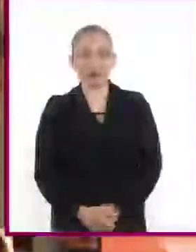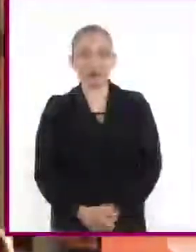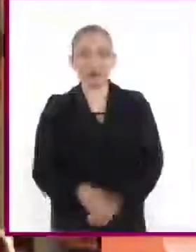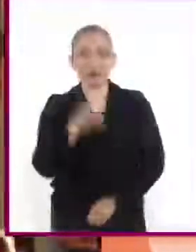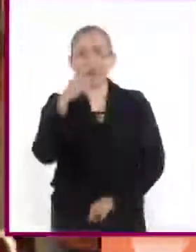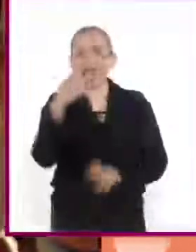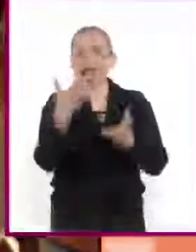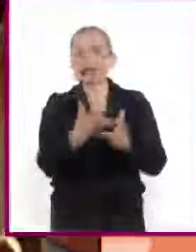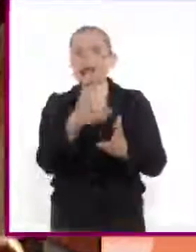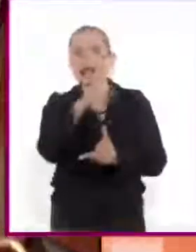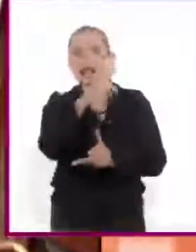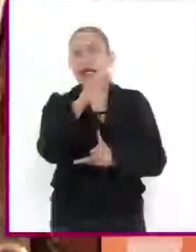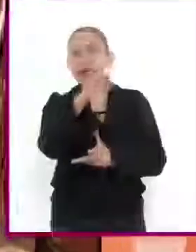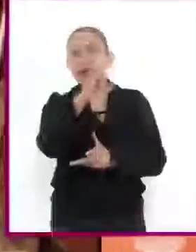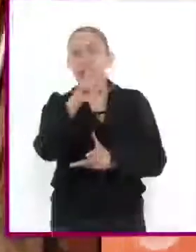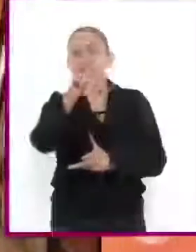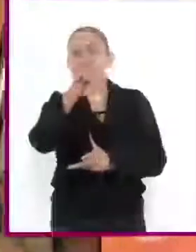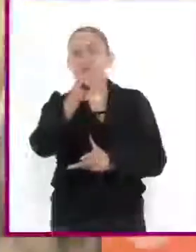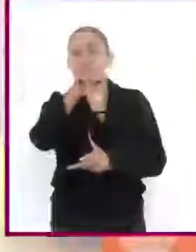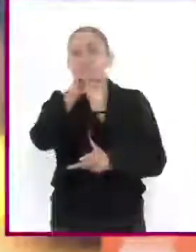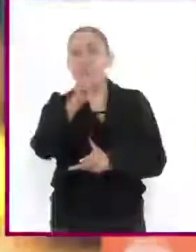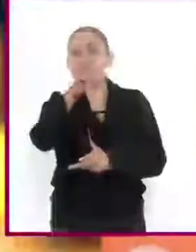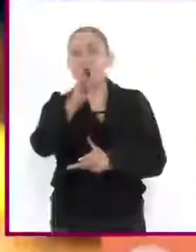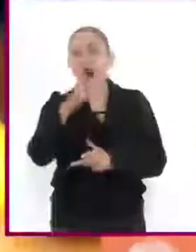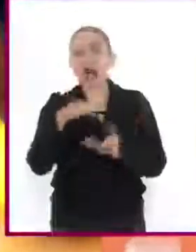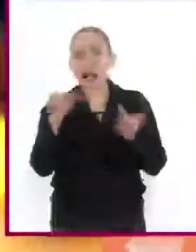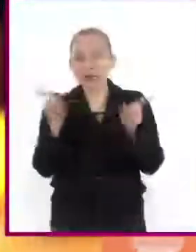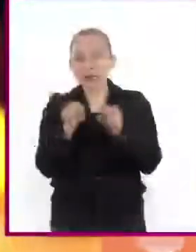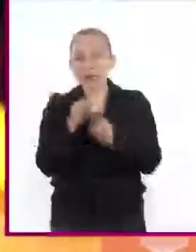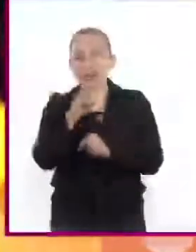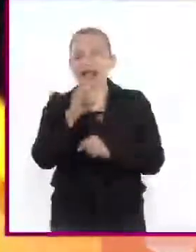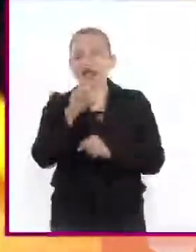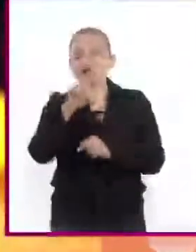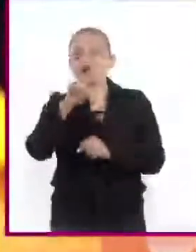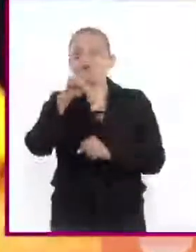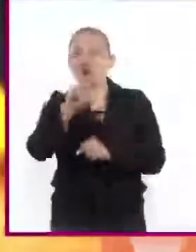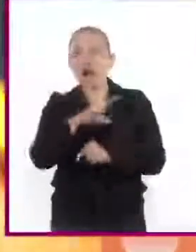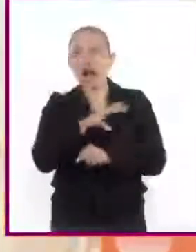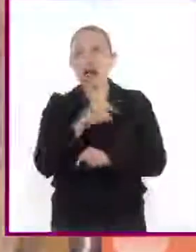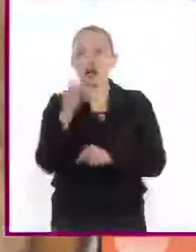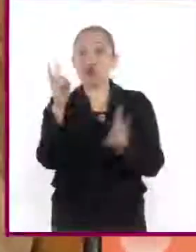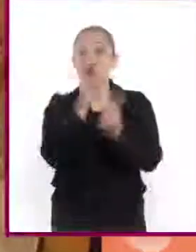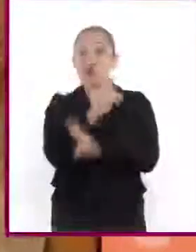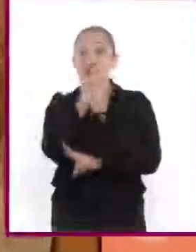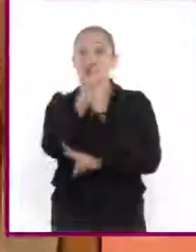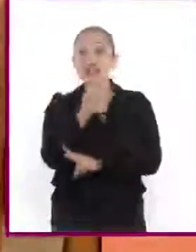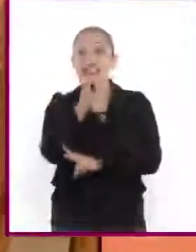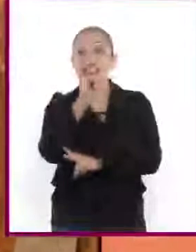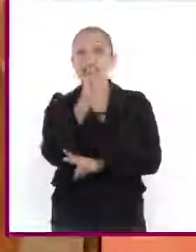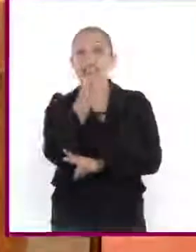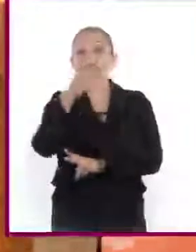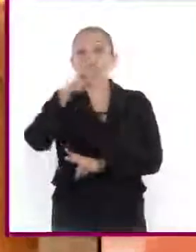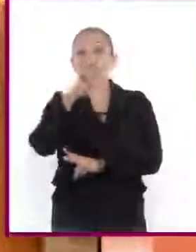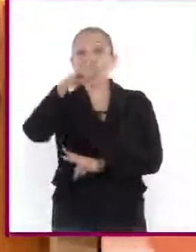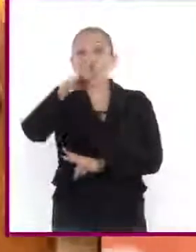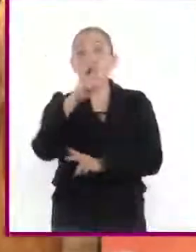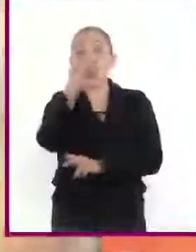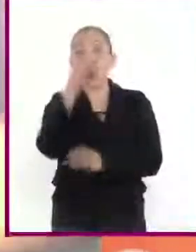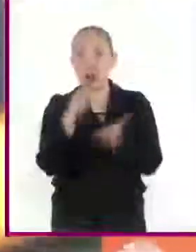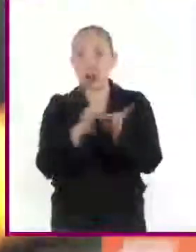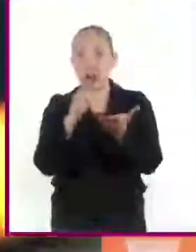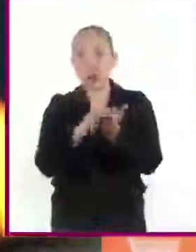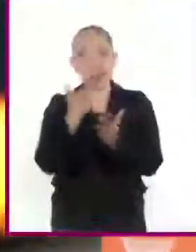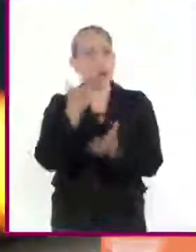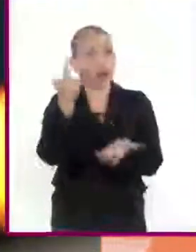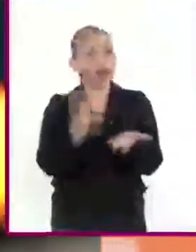Para llevar a cabo reacciones de oxidación y reducción, debe estar involucrado el oxígeno. pero algunos minerales no lo